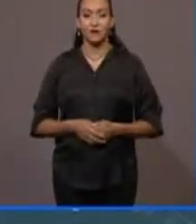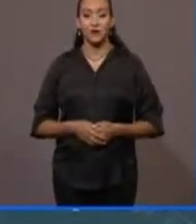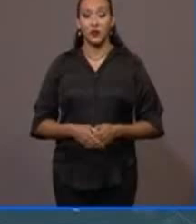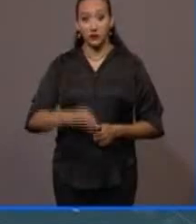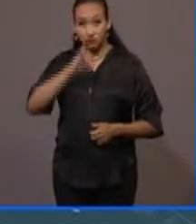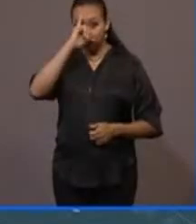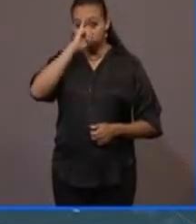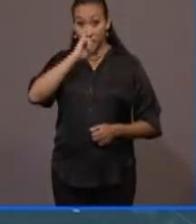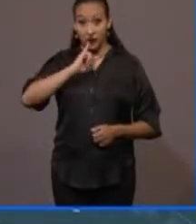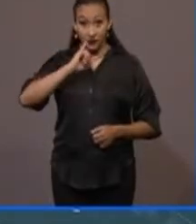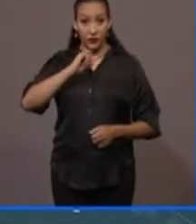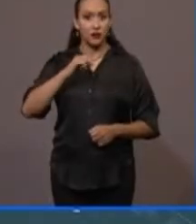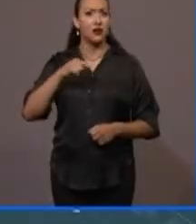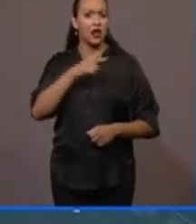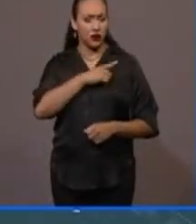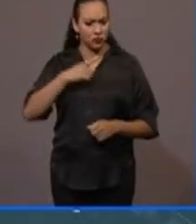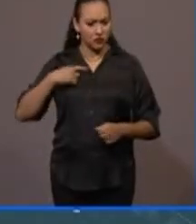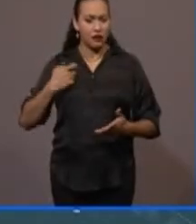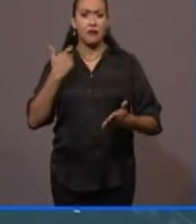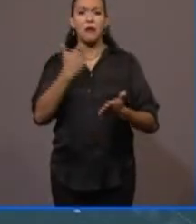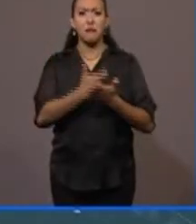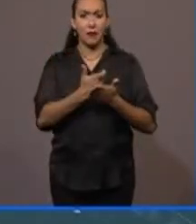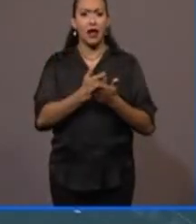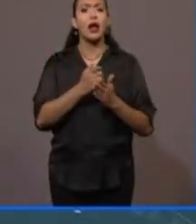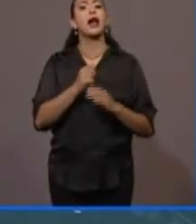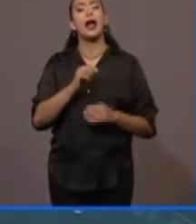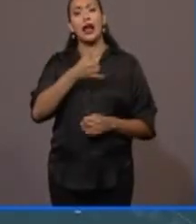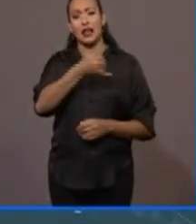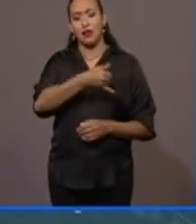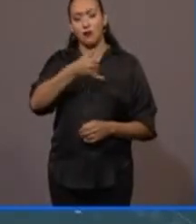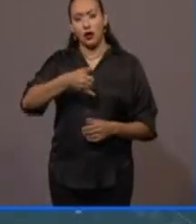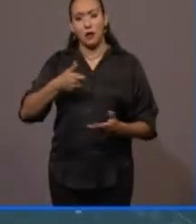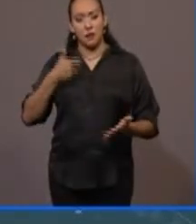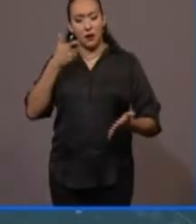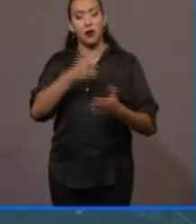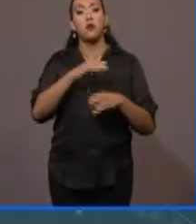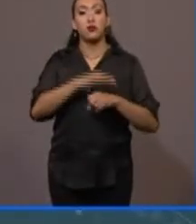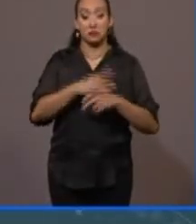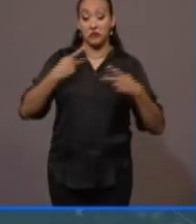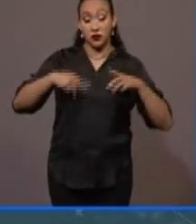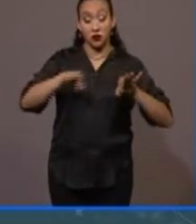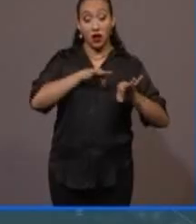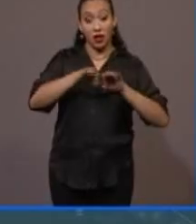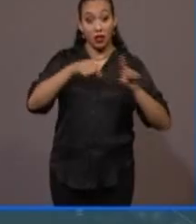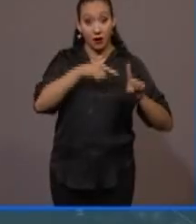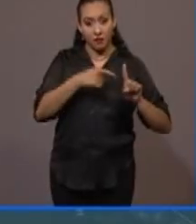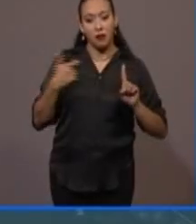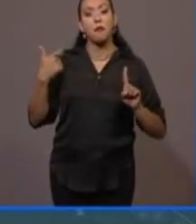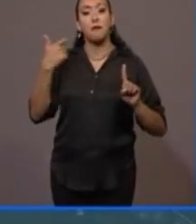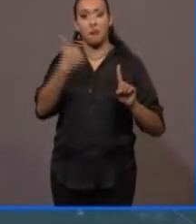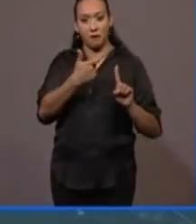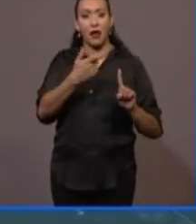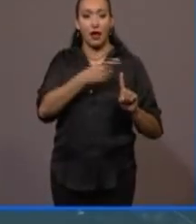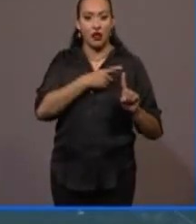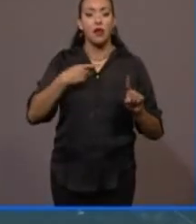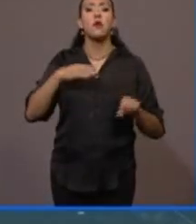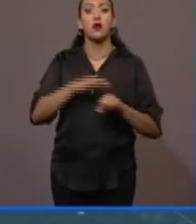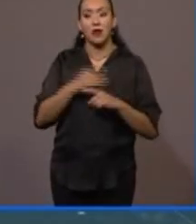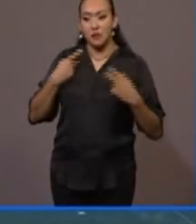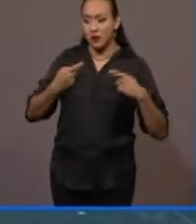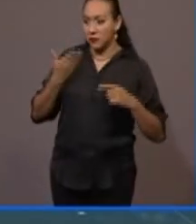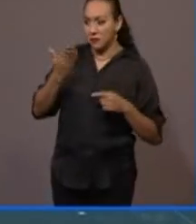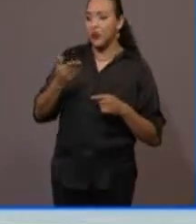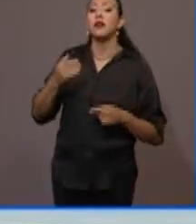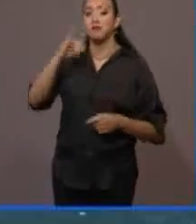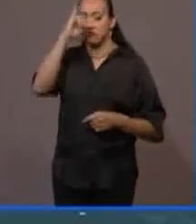Patrones están obligados a pagar cuotas del Infonavit por el tiempo que duró la relación laboral con el trabajador que las reclama, estableció la